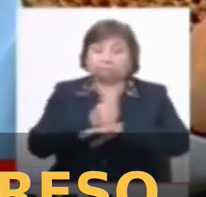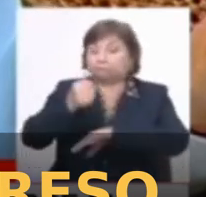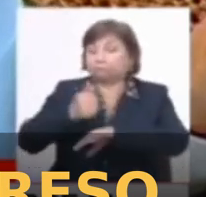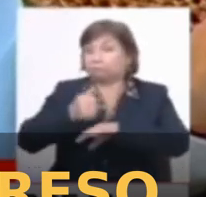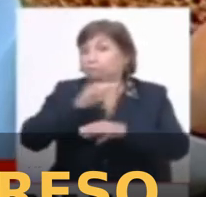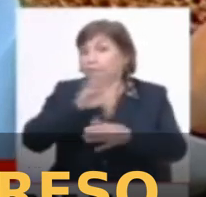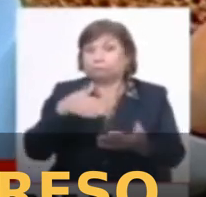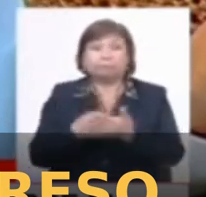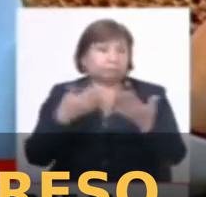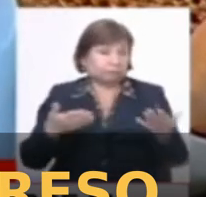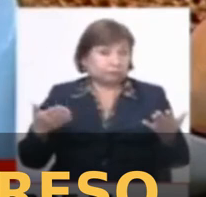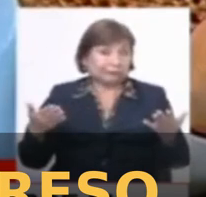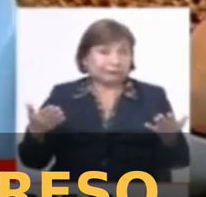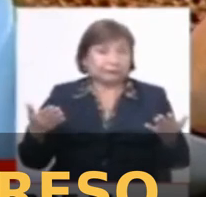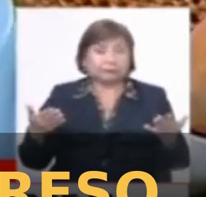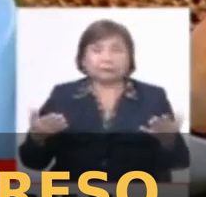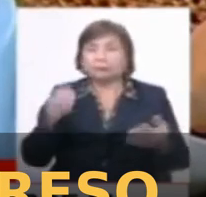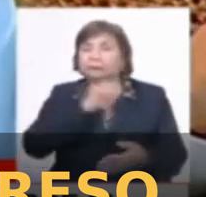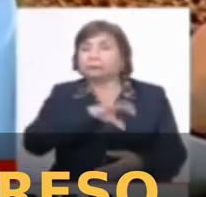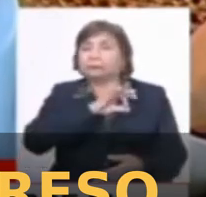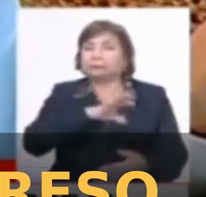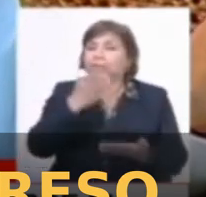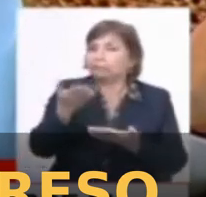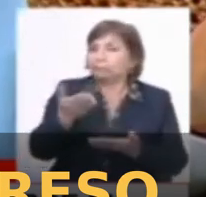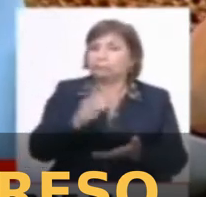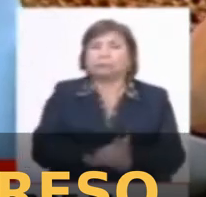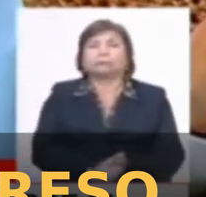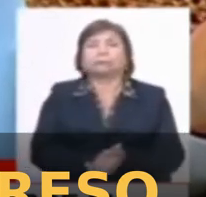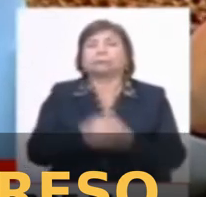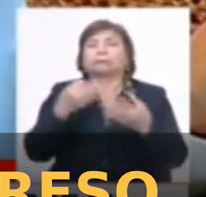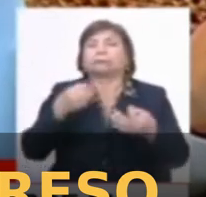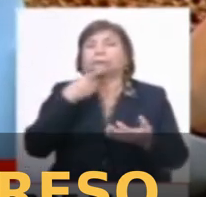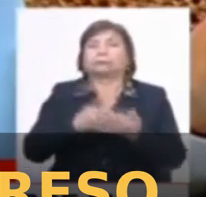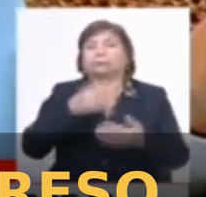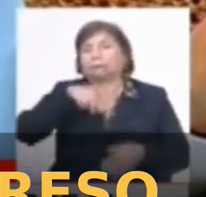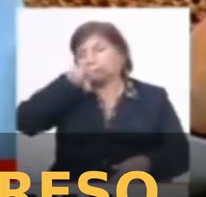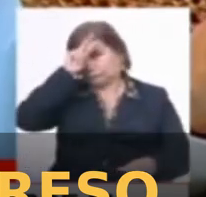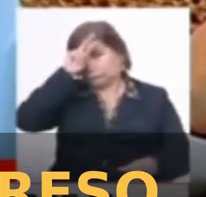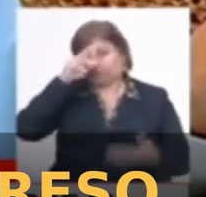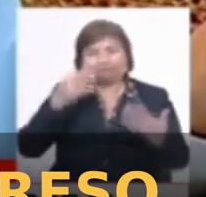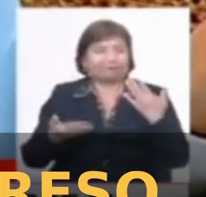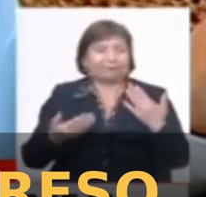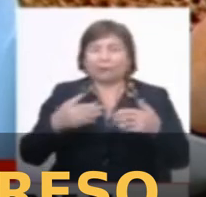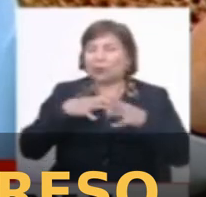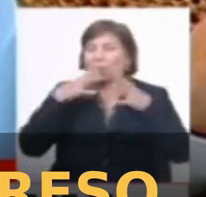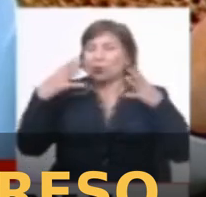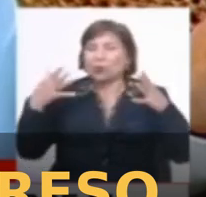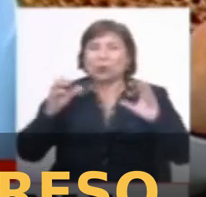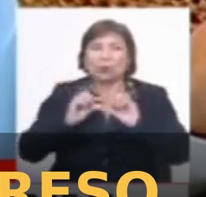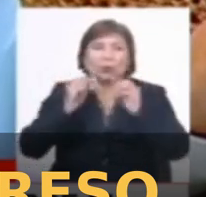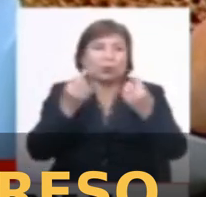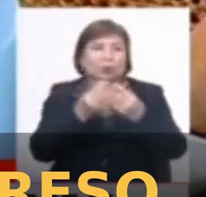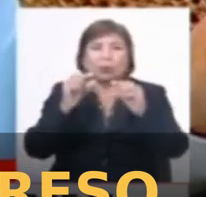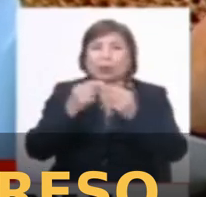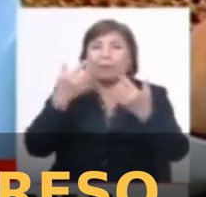todo estos beneficios insólitos ante el país, de estas grandes comisiones que daban